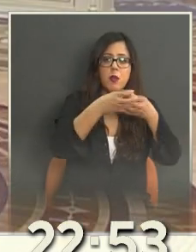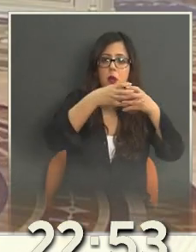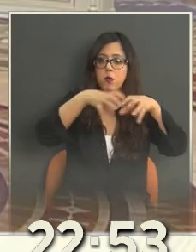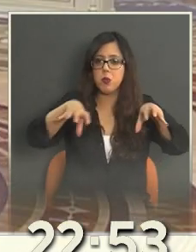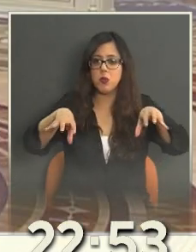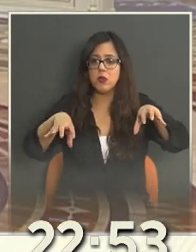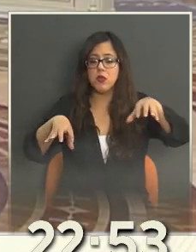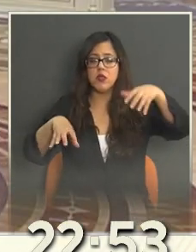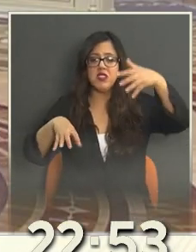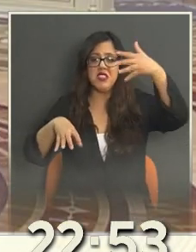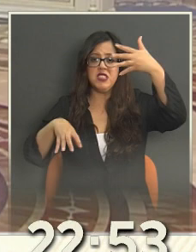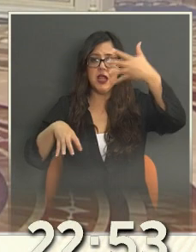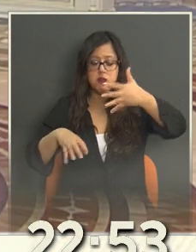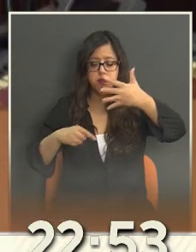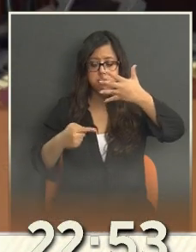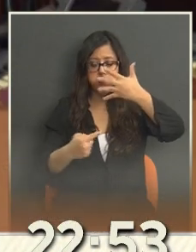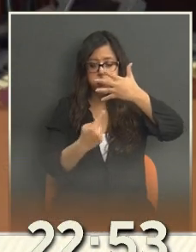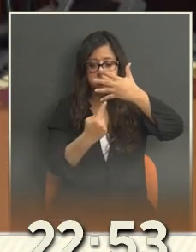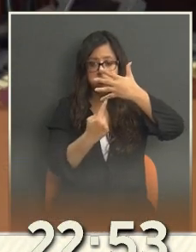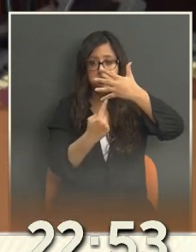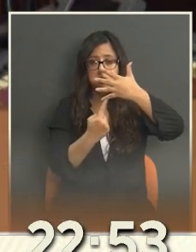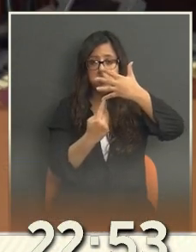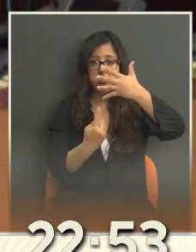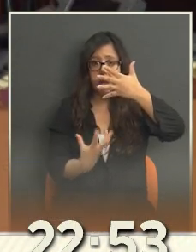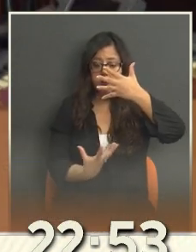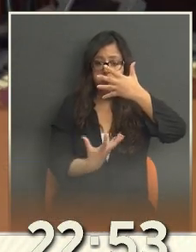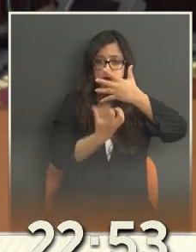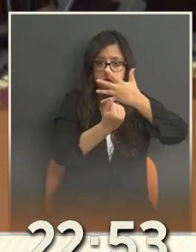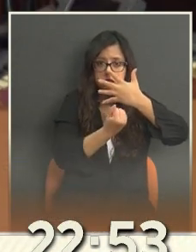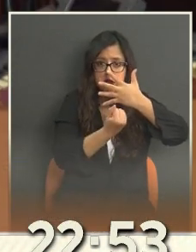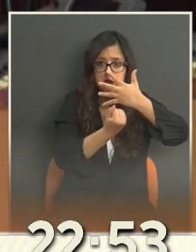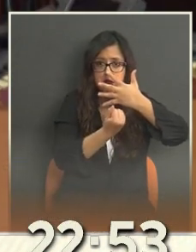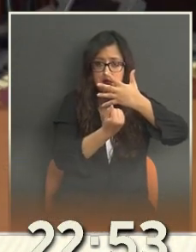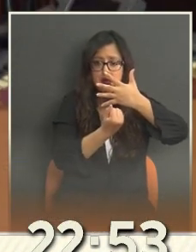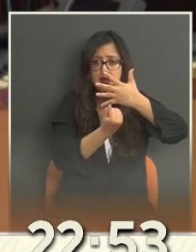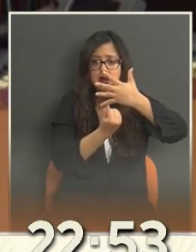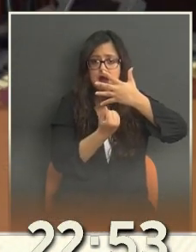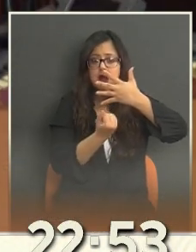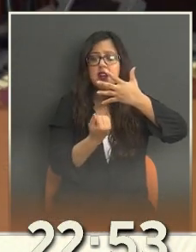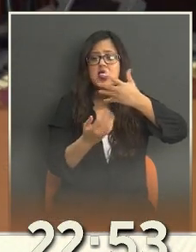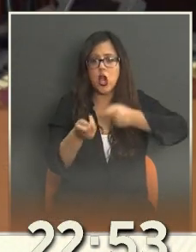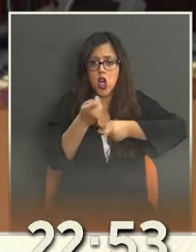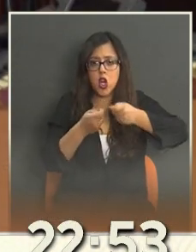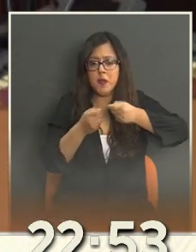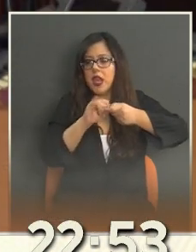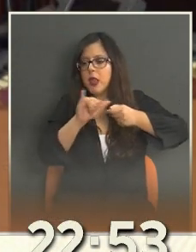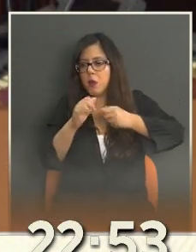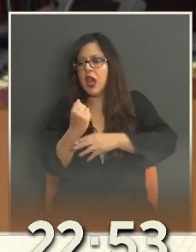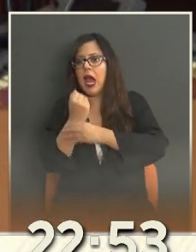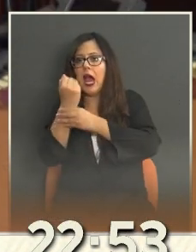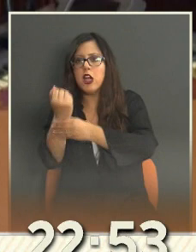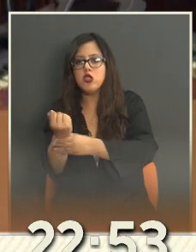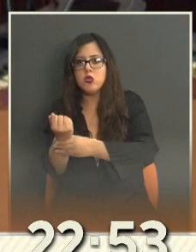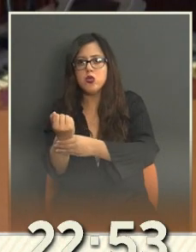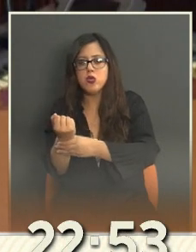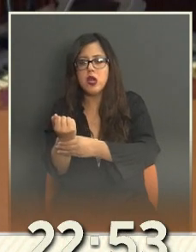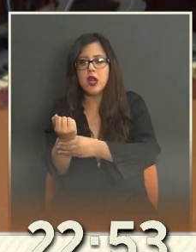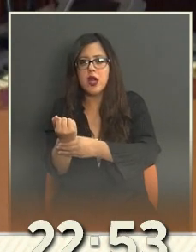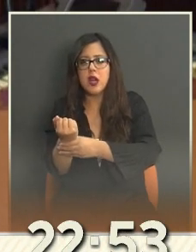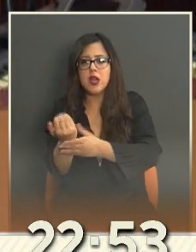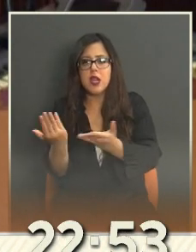independiza la reconoce y después va en ayuda de georgia una ayuda económica de york y la de sant y la hace dependiente de